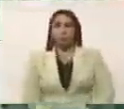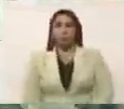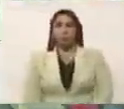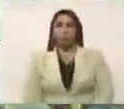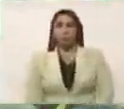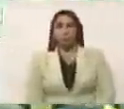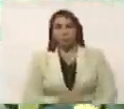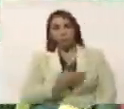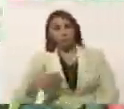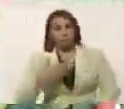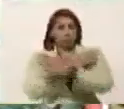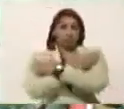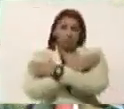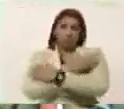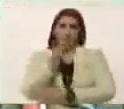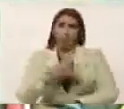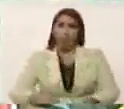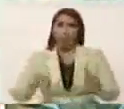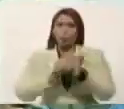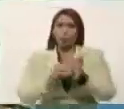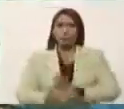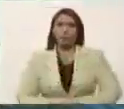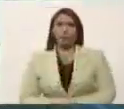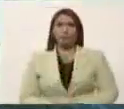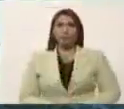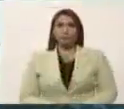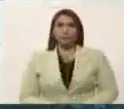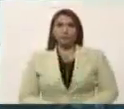Quiero felicitar nuevamente